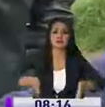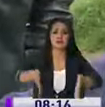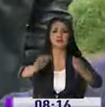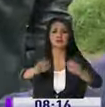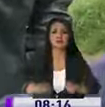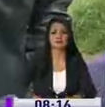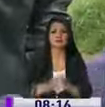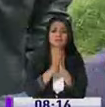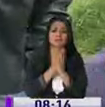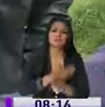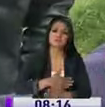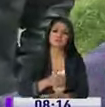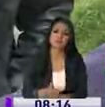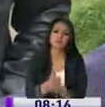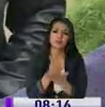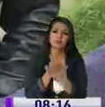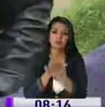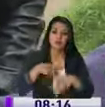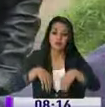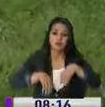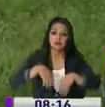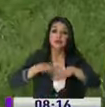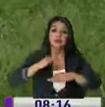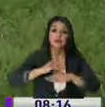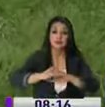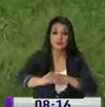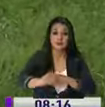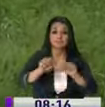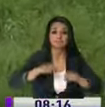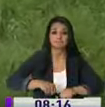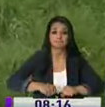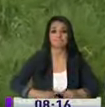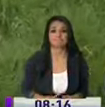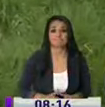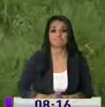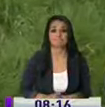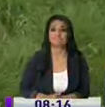favor que nos ayude con el adoquinado. En Quito informó Adriana Rojas.